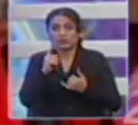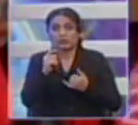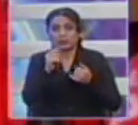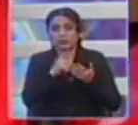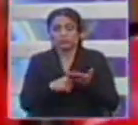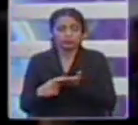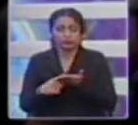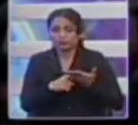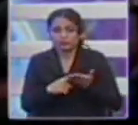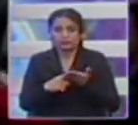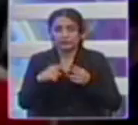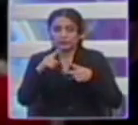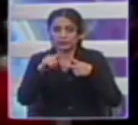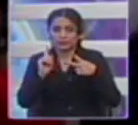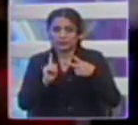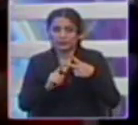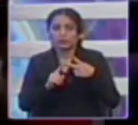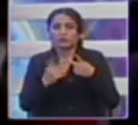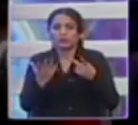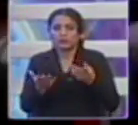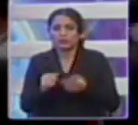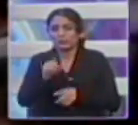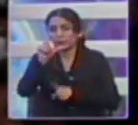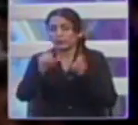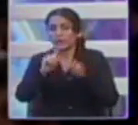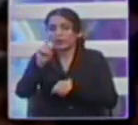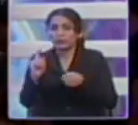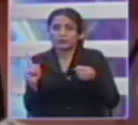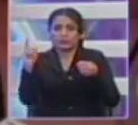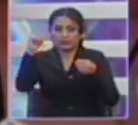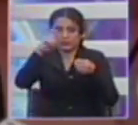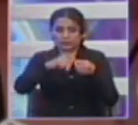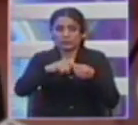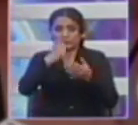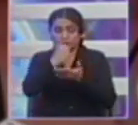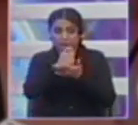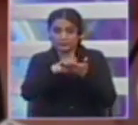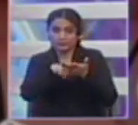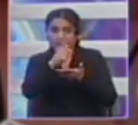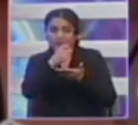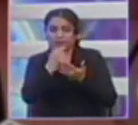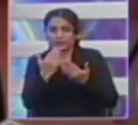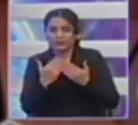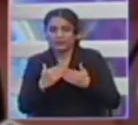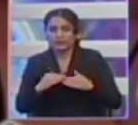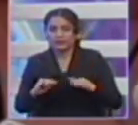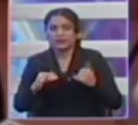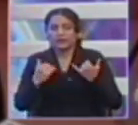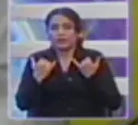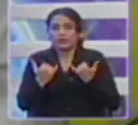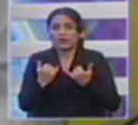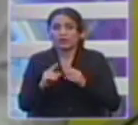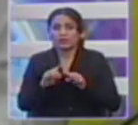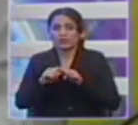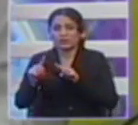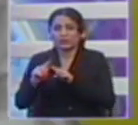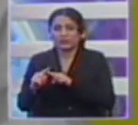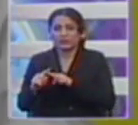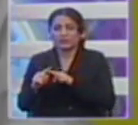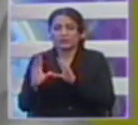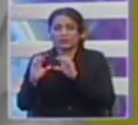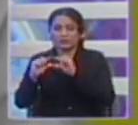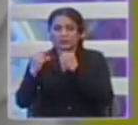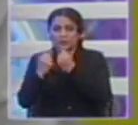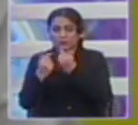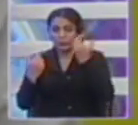causas para finalizar las inscripciones de asambleístas provinciales. En tanto, las listas de las candidaturas nacionales que ya están